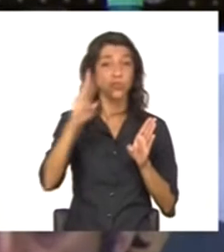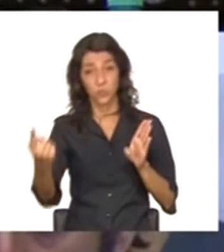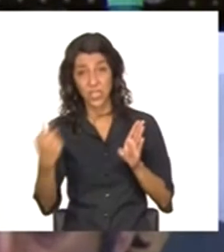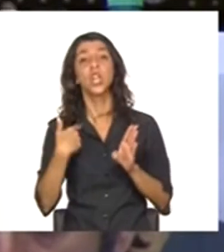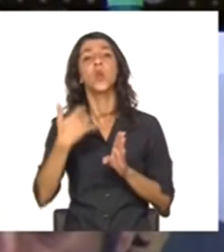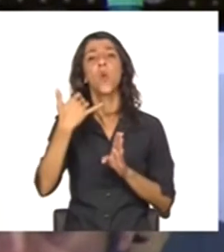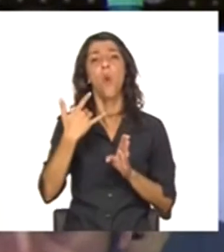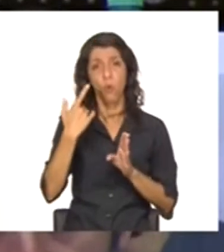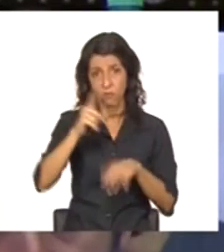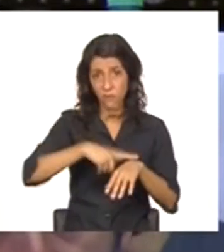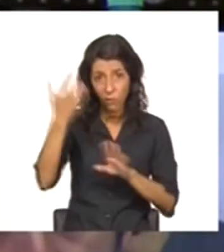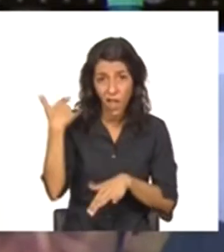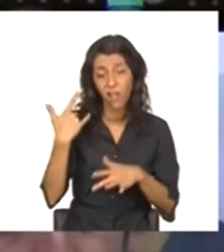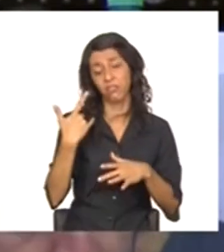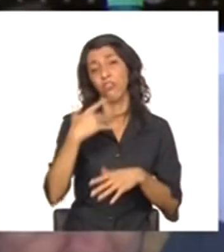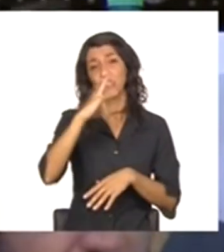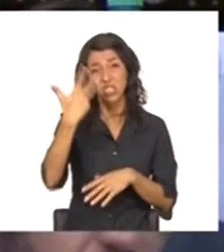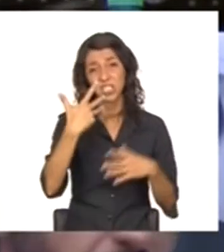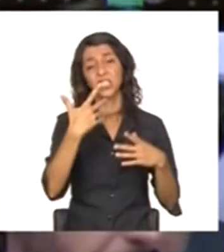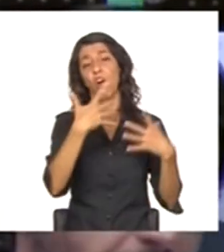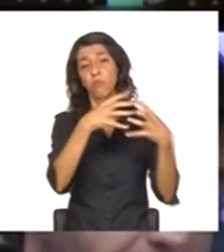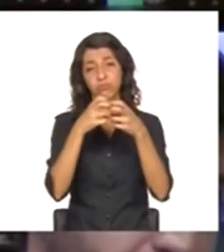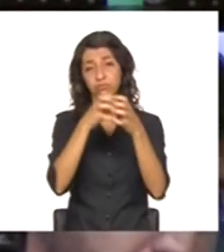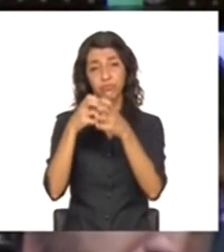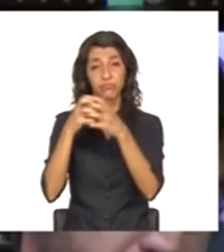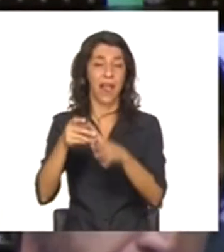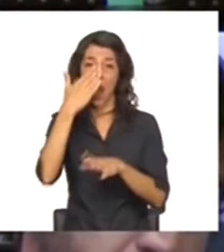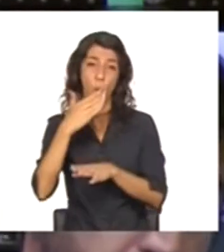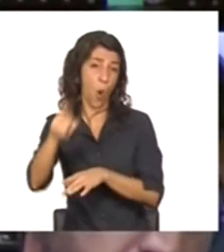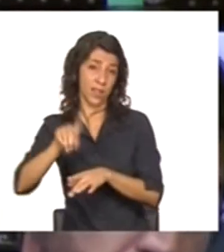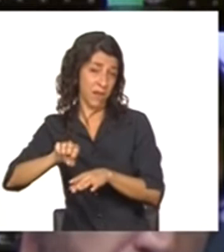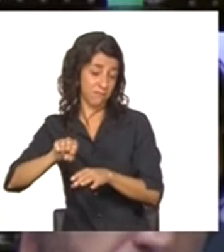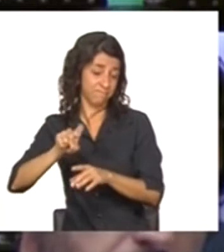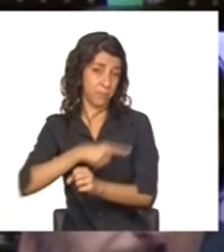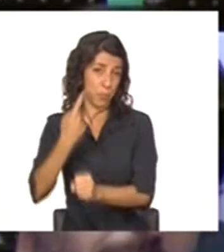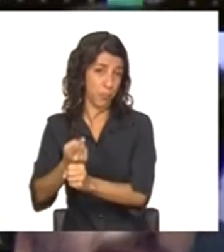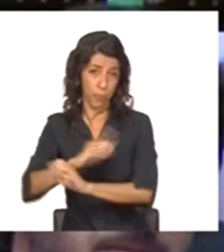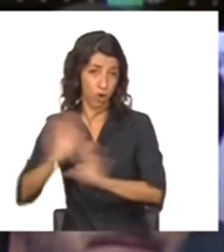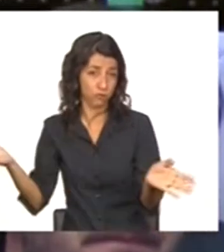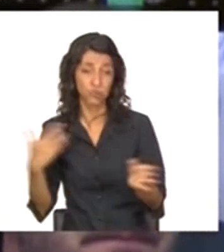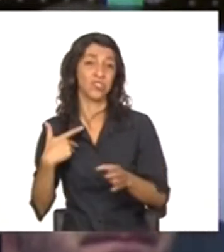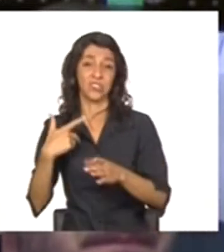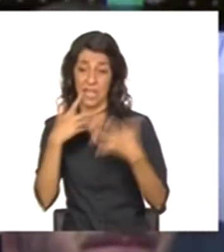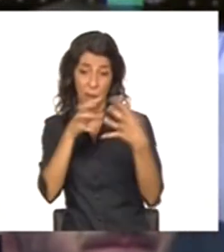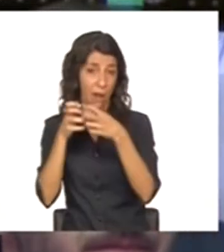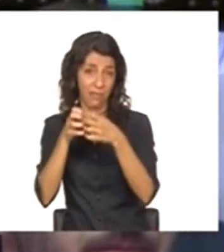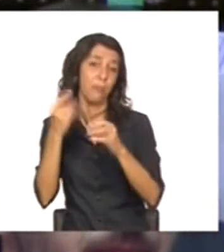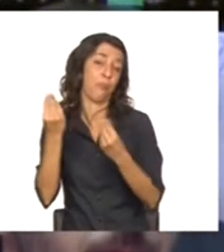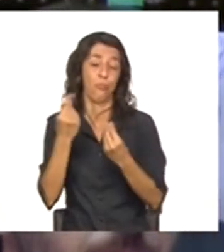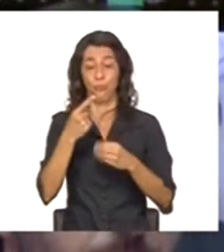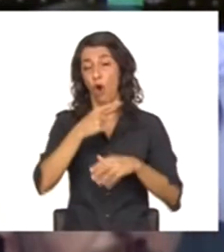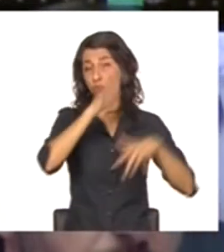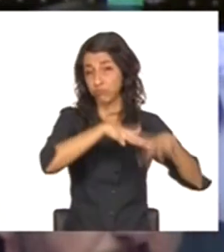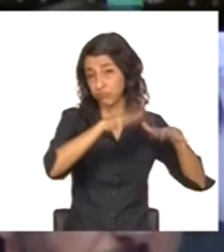5 revisiones, de las cuales la última no pudo ser completada. Todos ya sabemos por qué, porque en nuestro país hubo un estallido social. Y algunas de